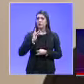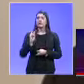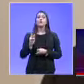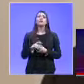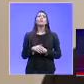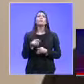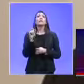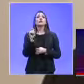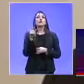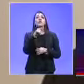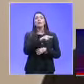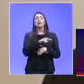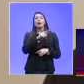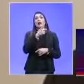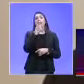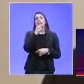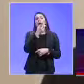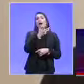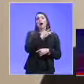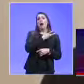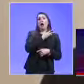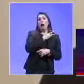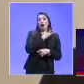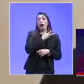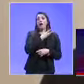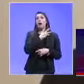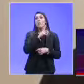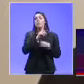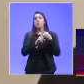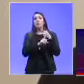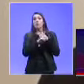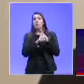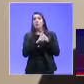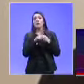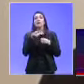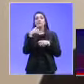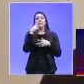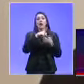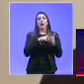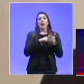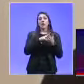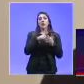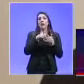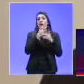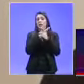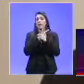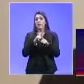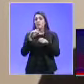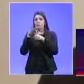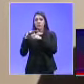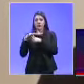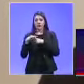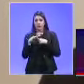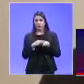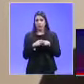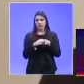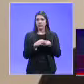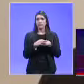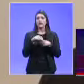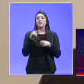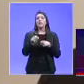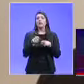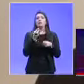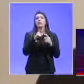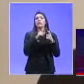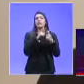es si existe o no vulneración al derecho al voto libre en detrimento del partido, de este partido en particular, Fuerza por